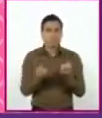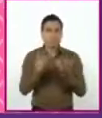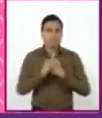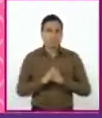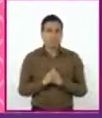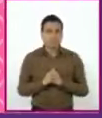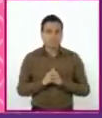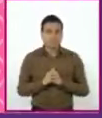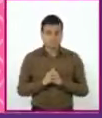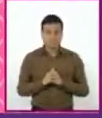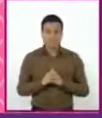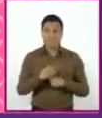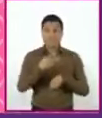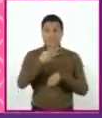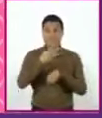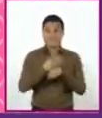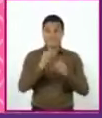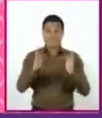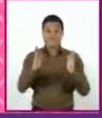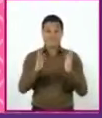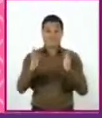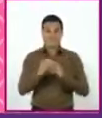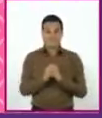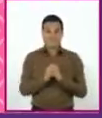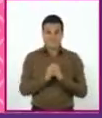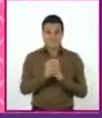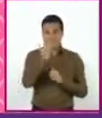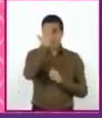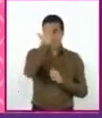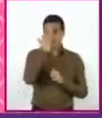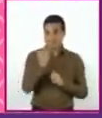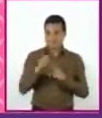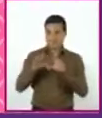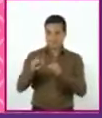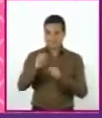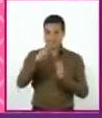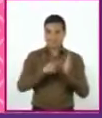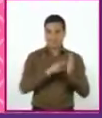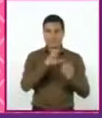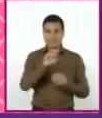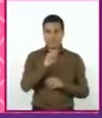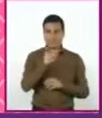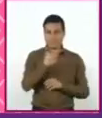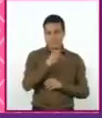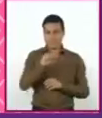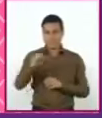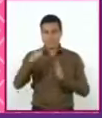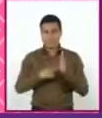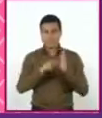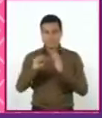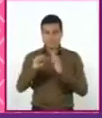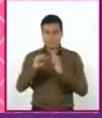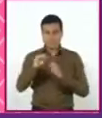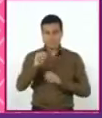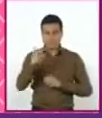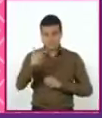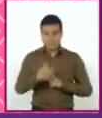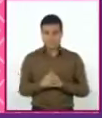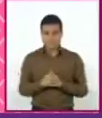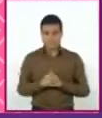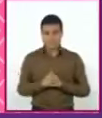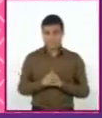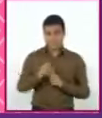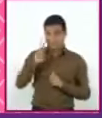tercer periodo fue la conquista maya, que va de 1527 a 1697. Como